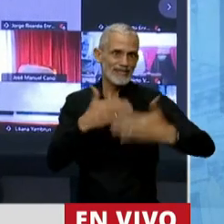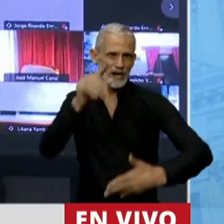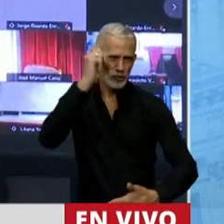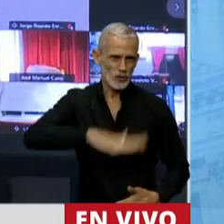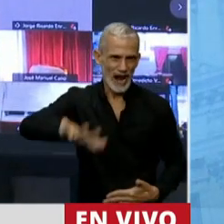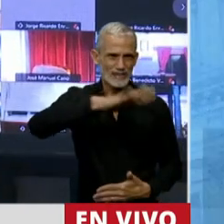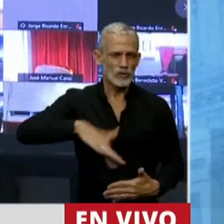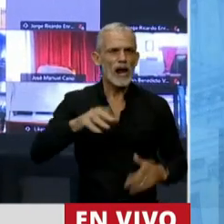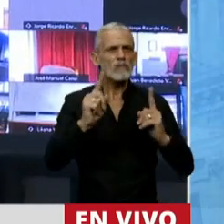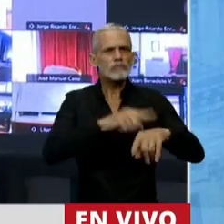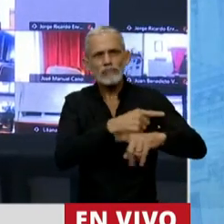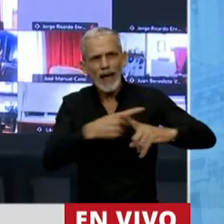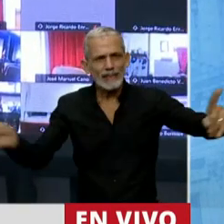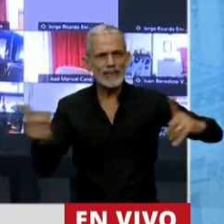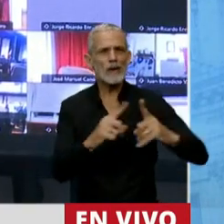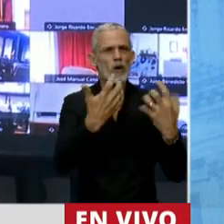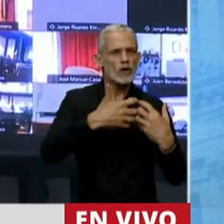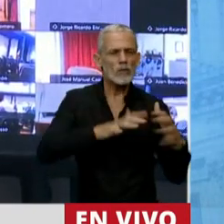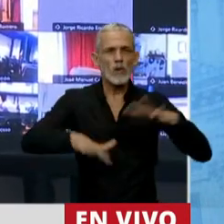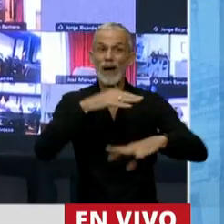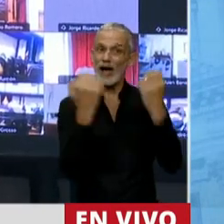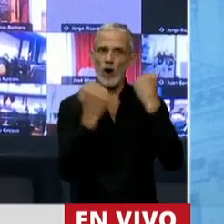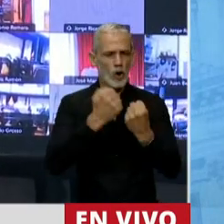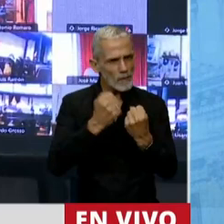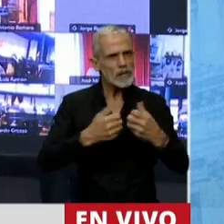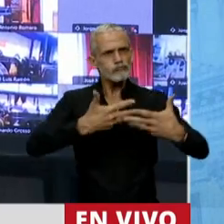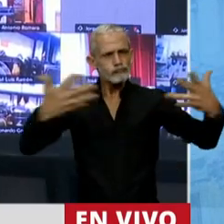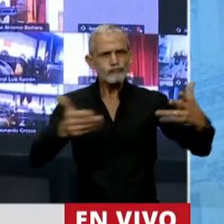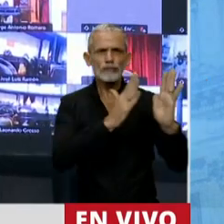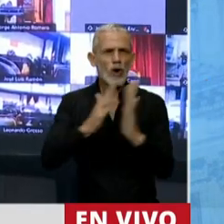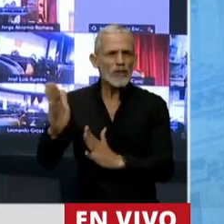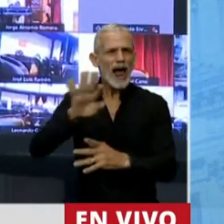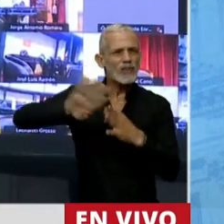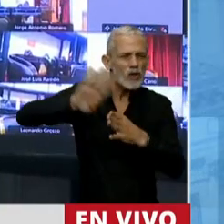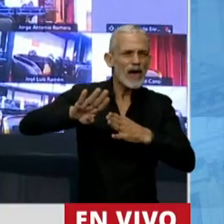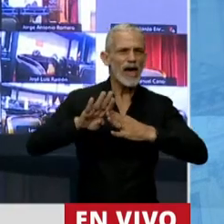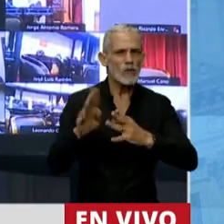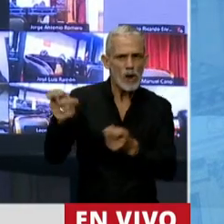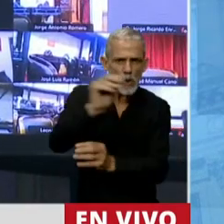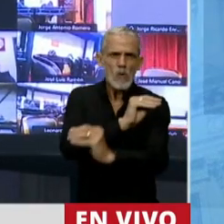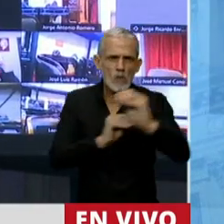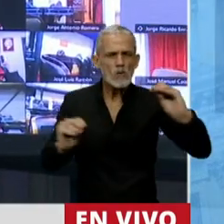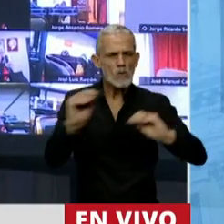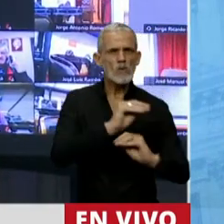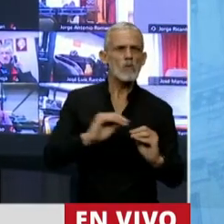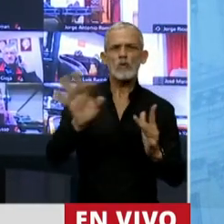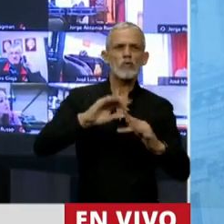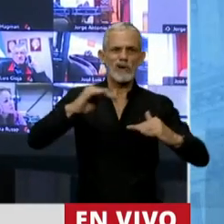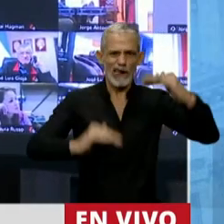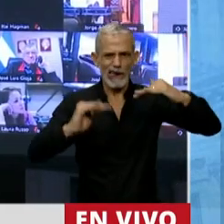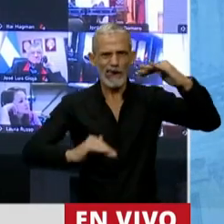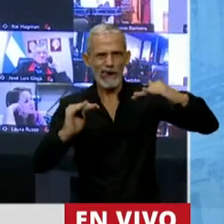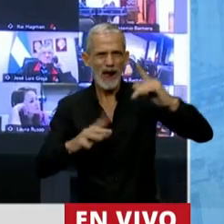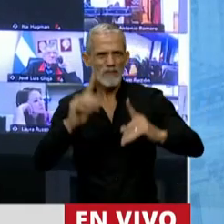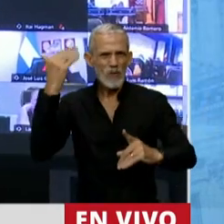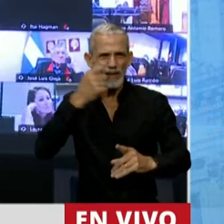nacional sostenido en el reordenamiento macroeconómico, ordenando la deuda, reordenando todo el desfasaje que vinieron